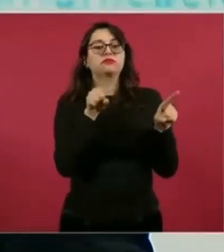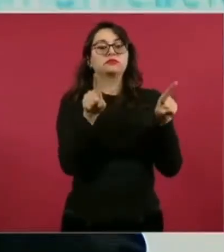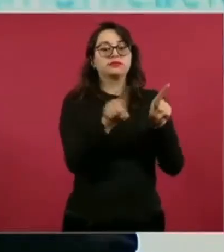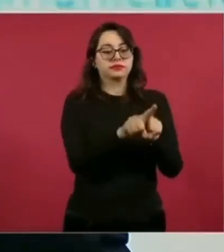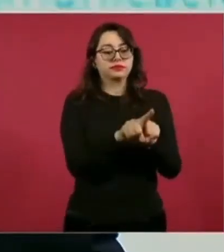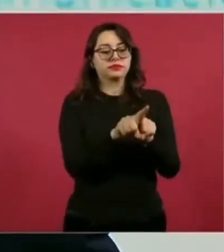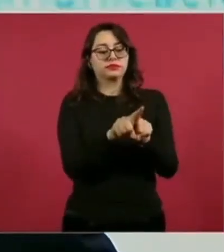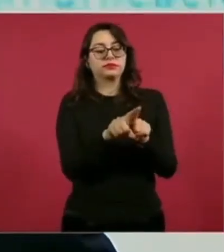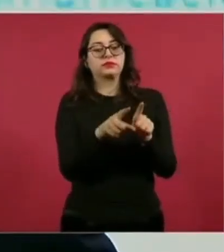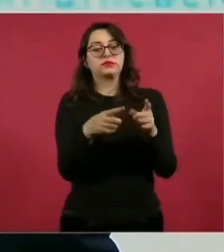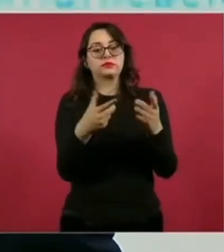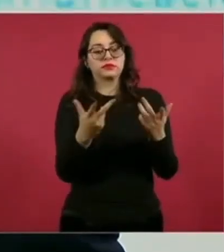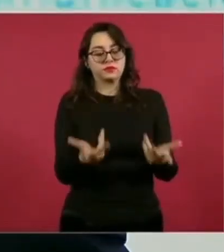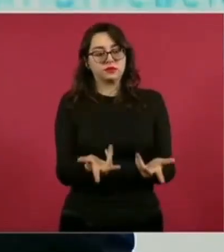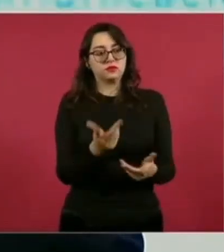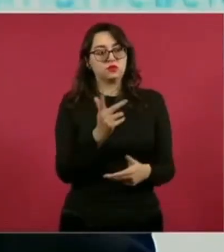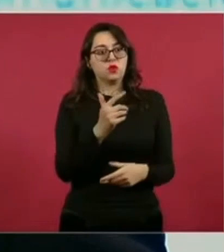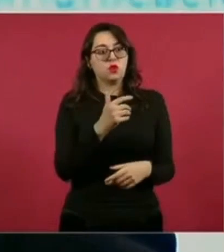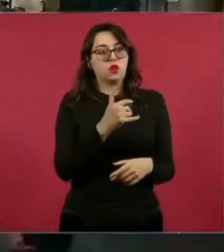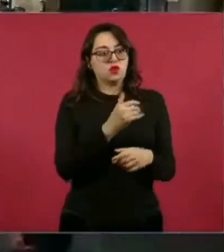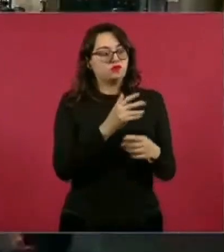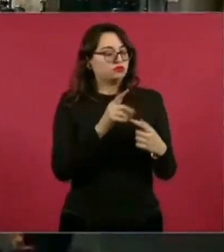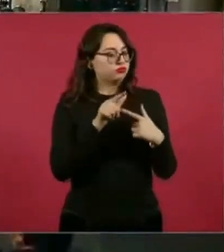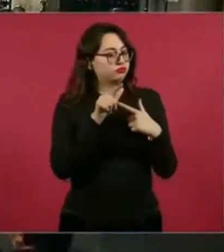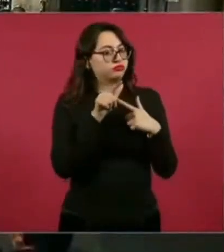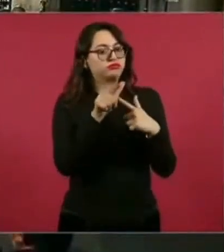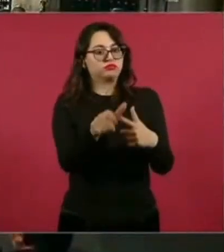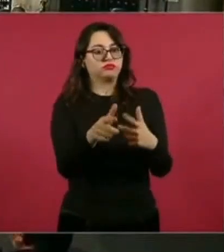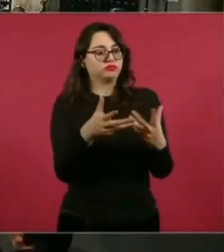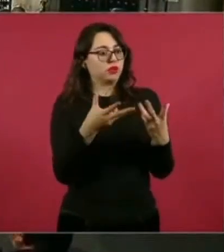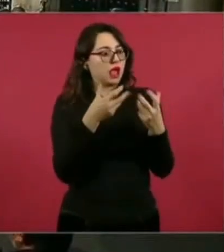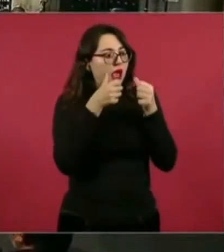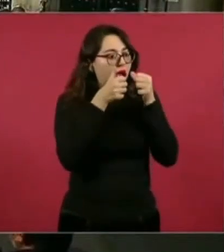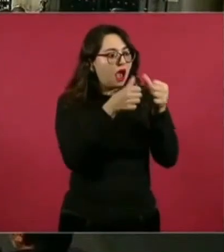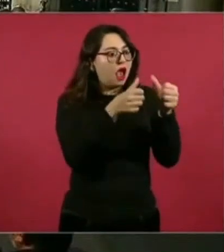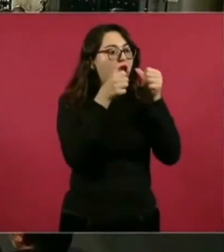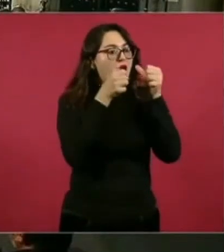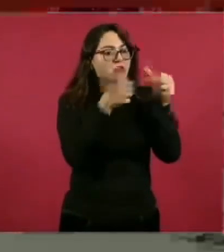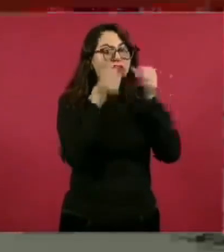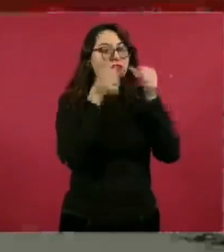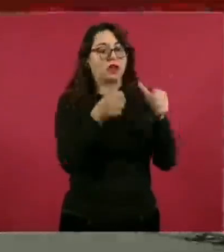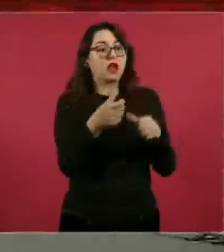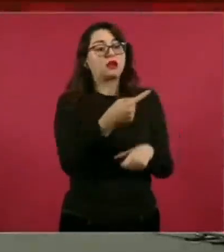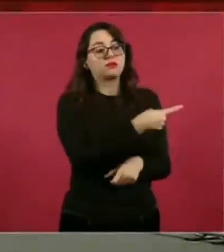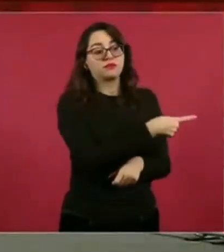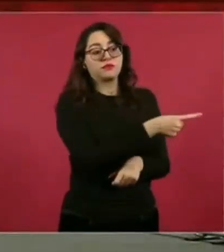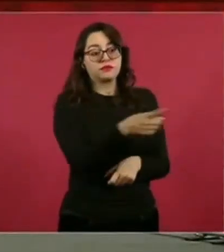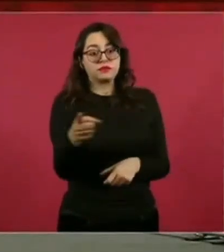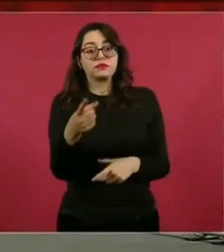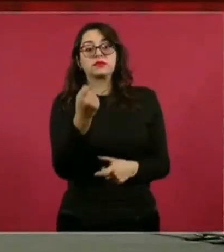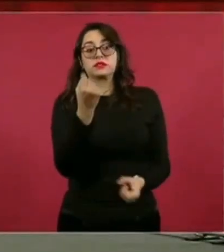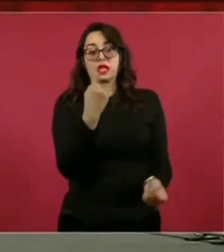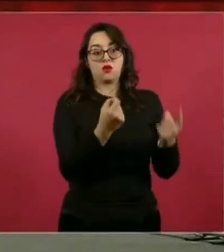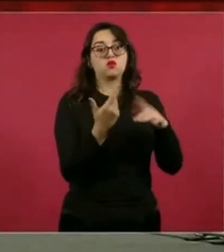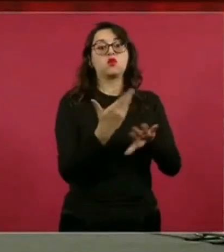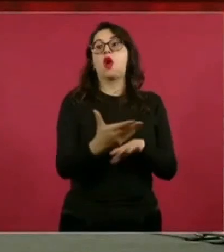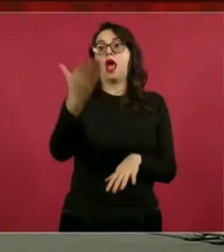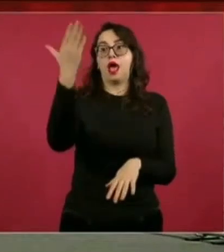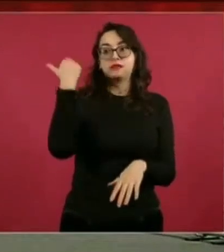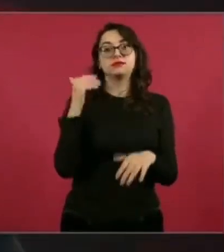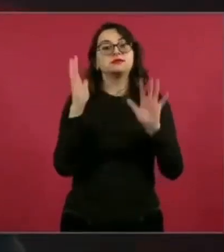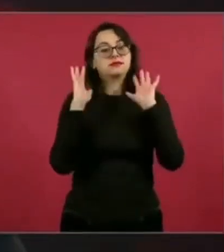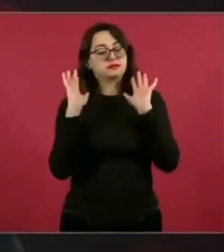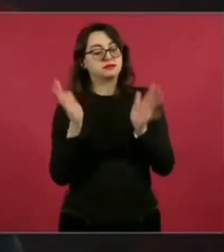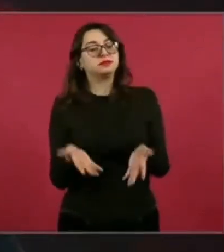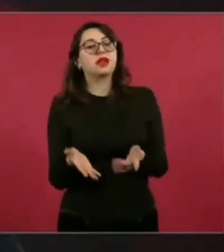seguimientos desde el área correspondiente. Esto para quienes ya son parte de las medidas de protección del